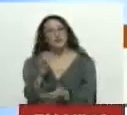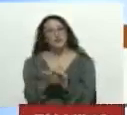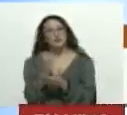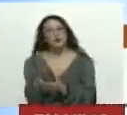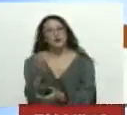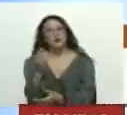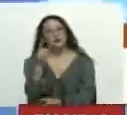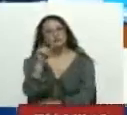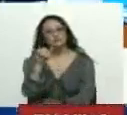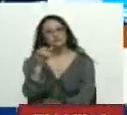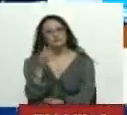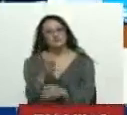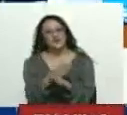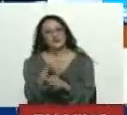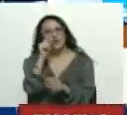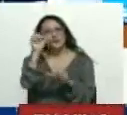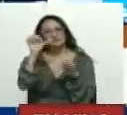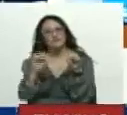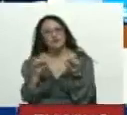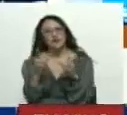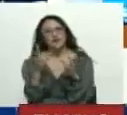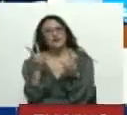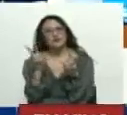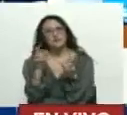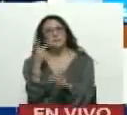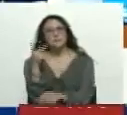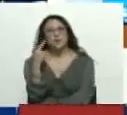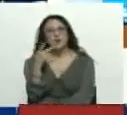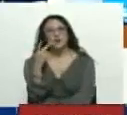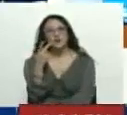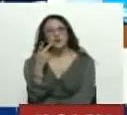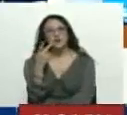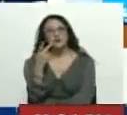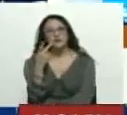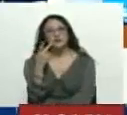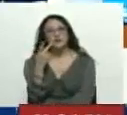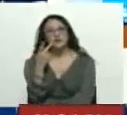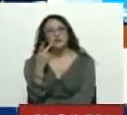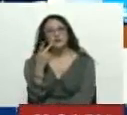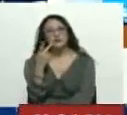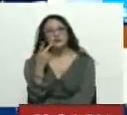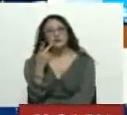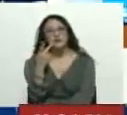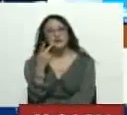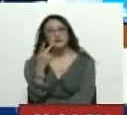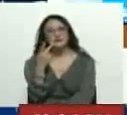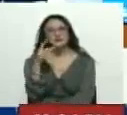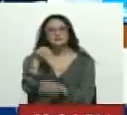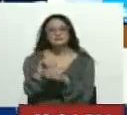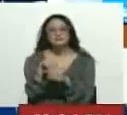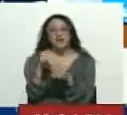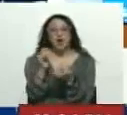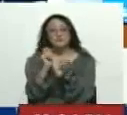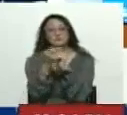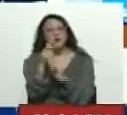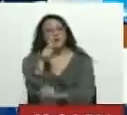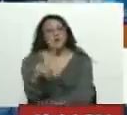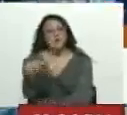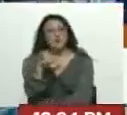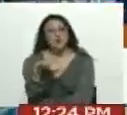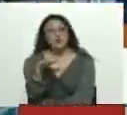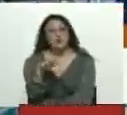Arriaza de esa categoría política pues que le daba de ser habitante dejamos de ser habitantes a ser pueblo porque